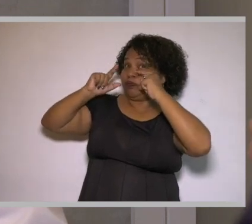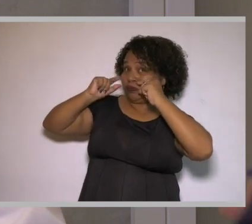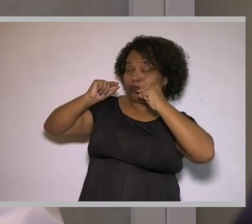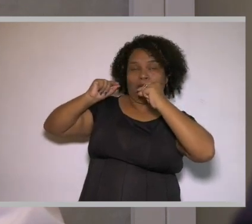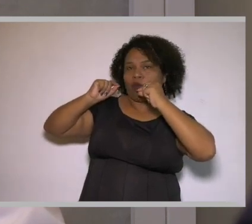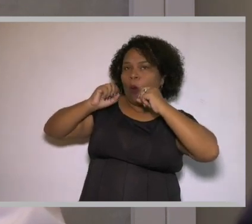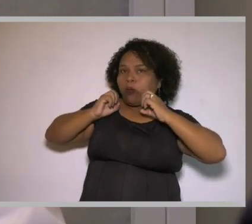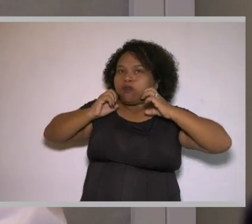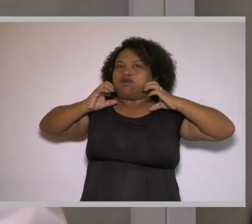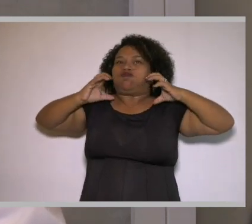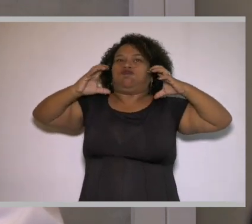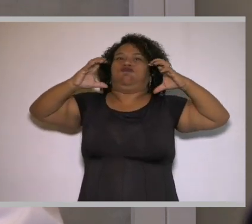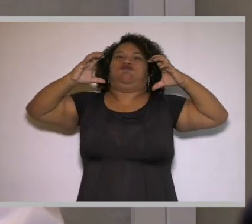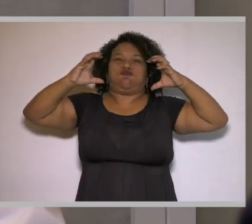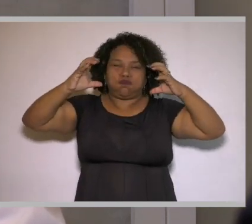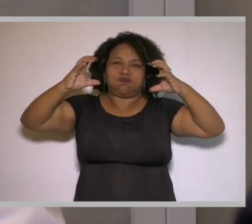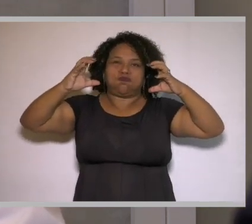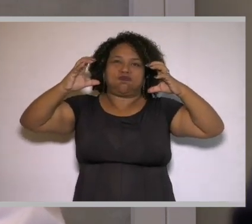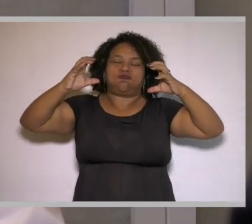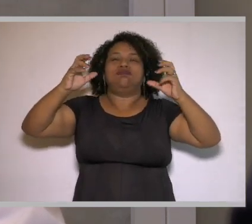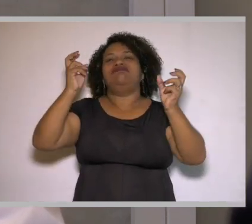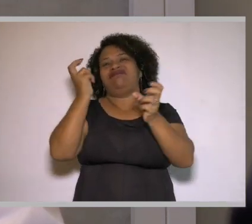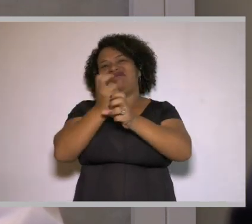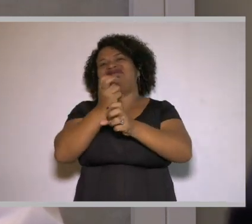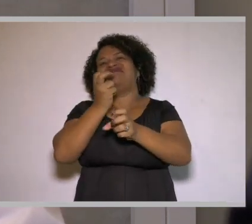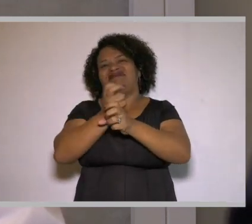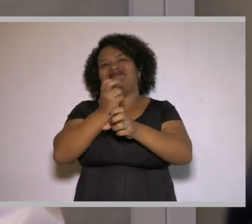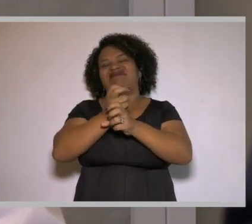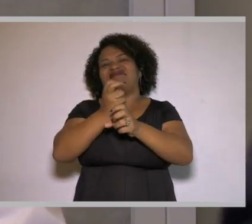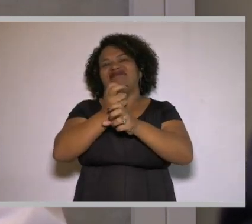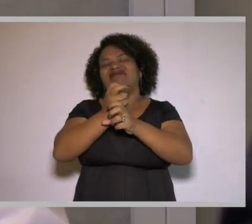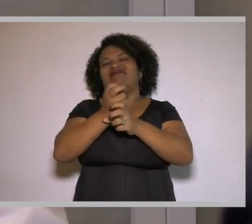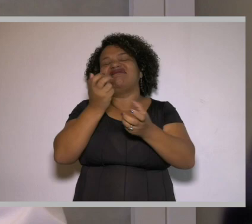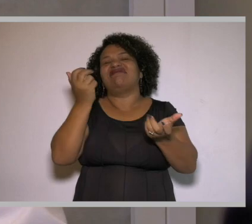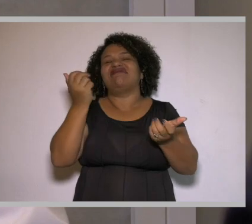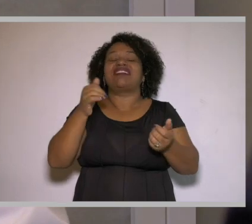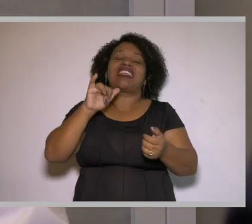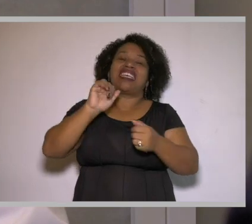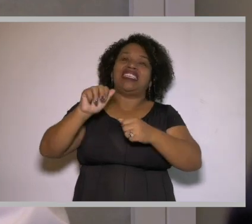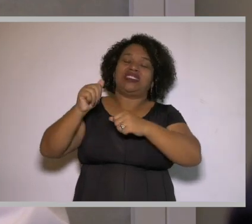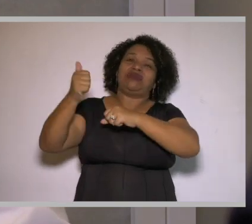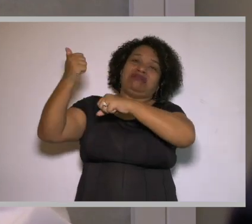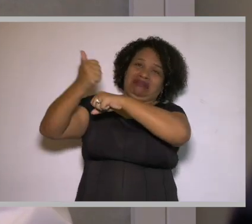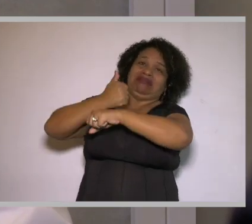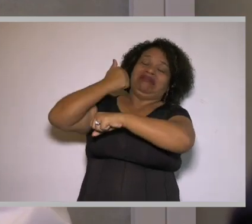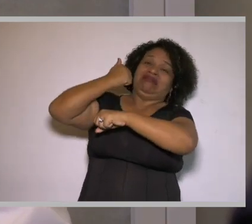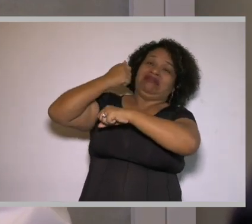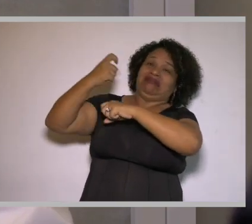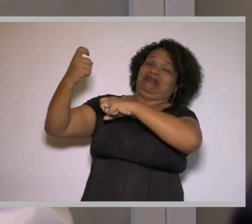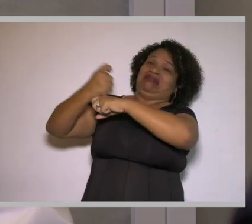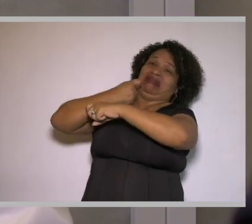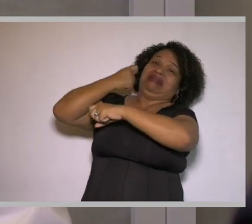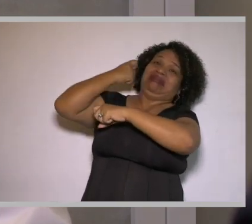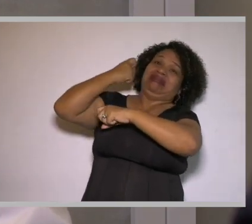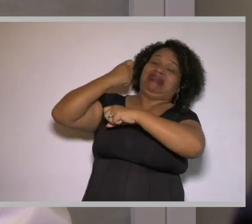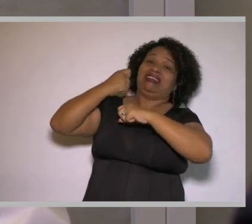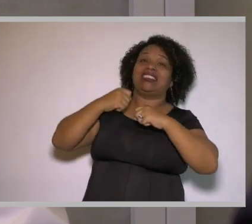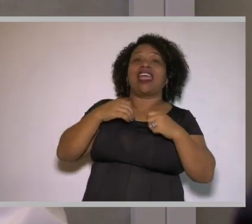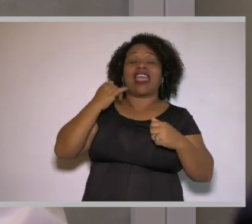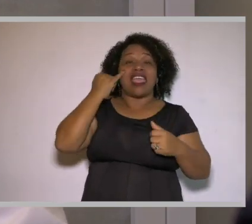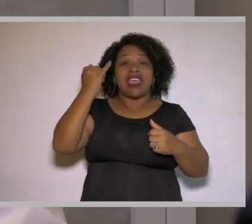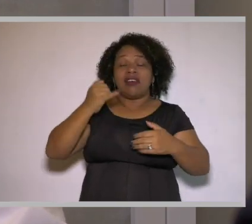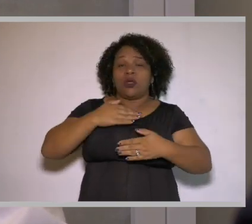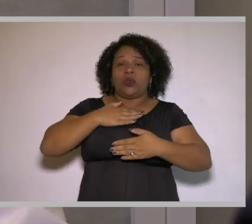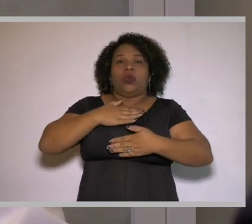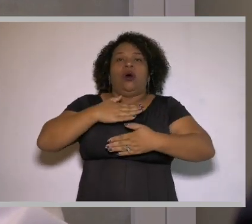casa, esos vapor, exactamente, son muy irritativos, muy inflamatorios. Entonces, en vez de favorecer, lo que